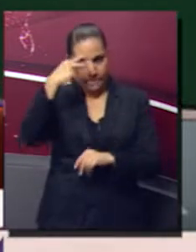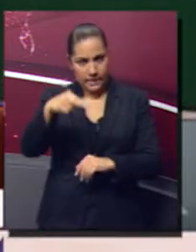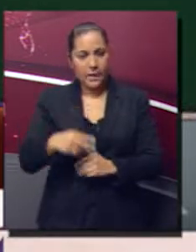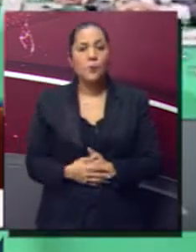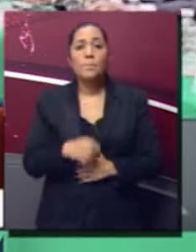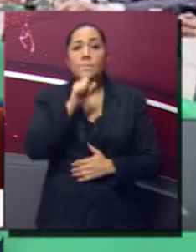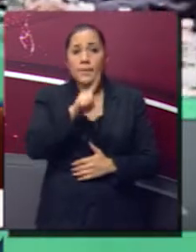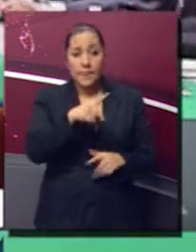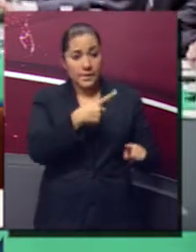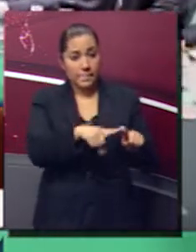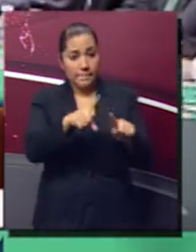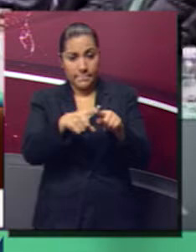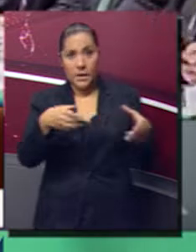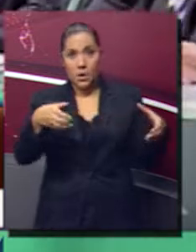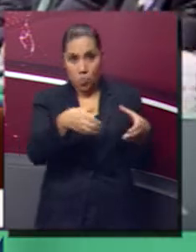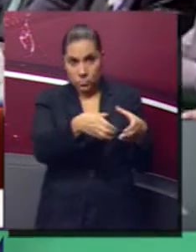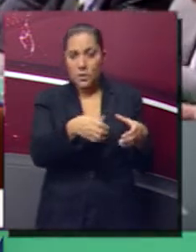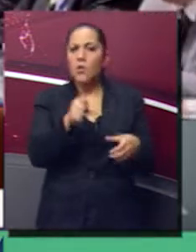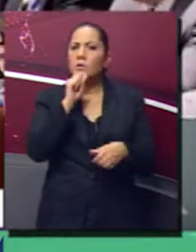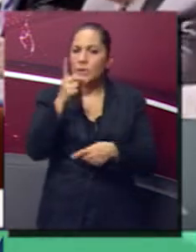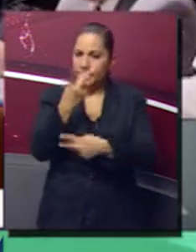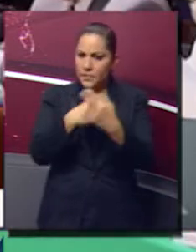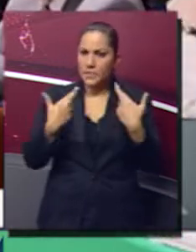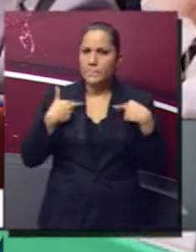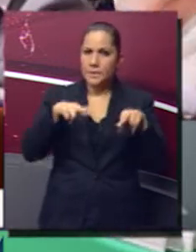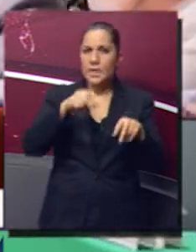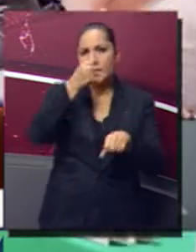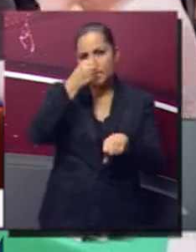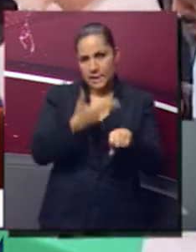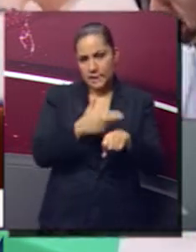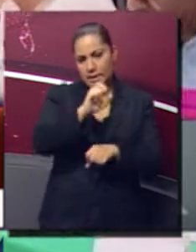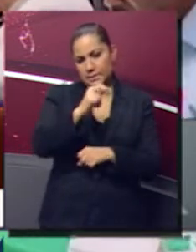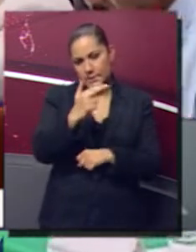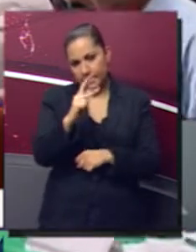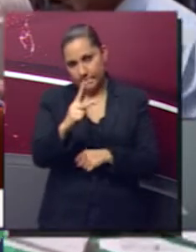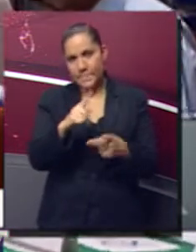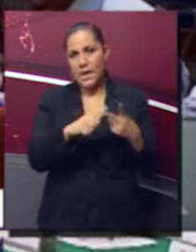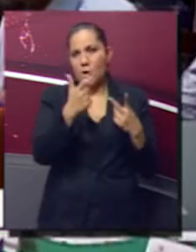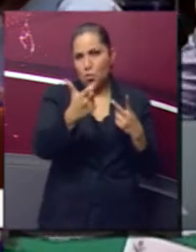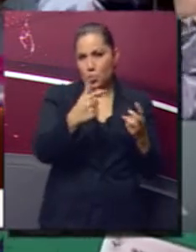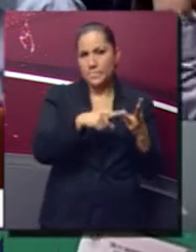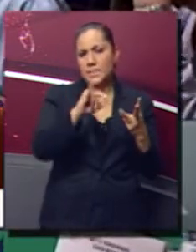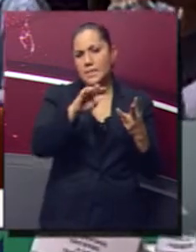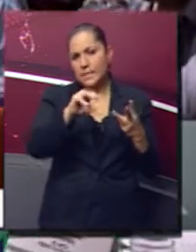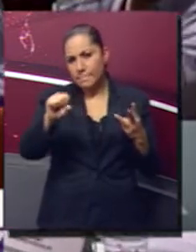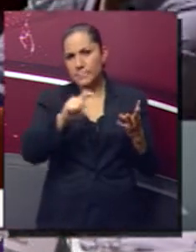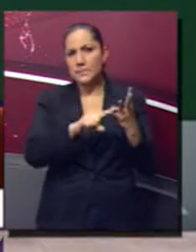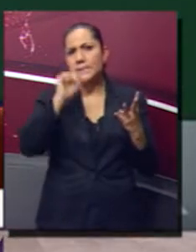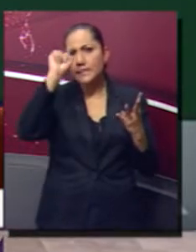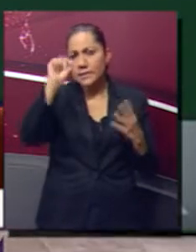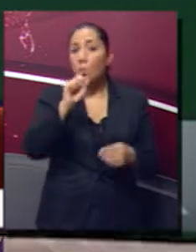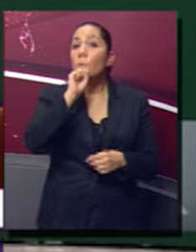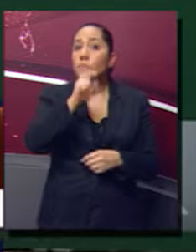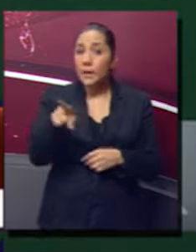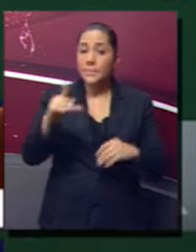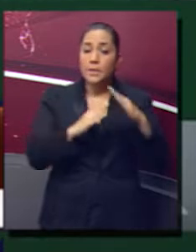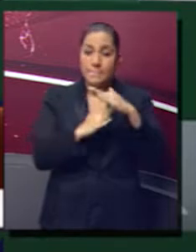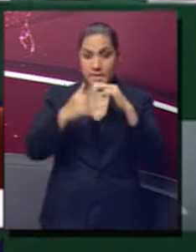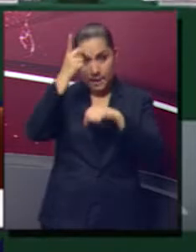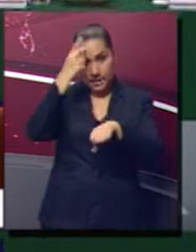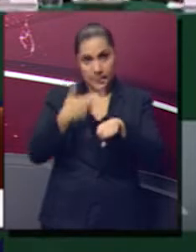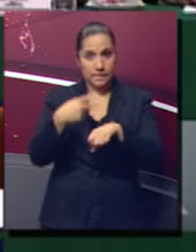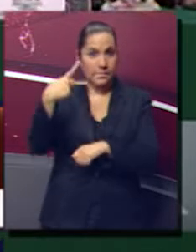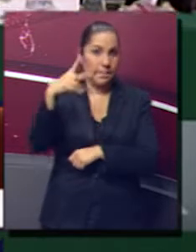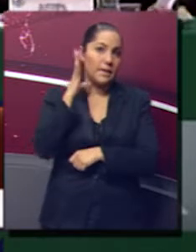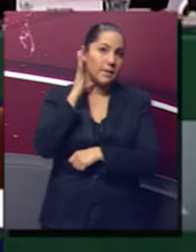del Consejo, como la Secretaría de Hacienda, de Economía, el IMSS y sindicales, también intervino el secretario de la Mesa Directiva del Senado de